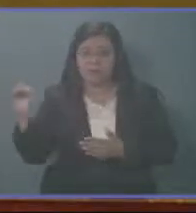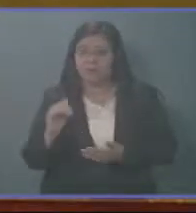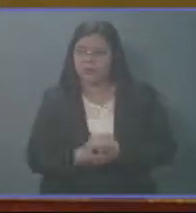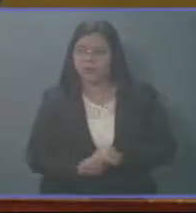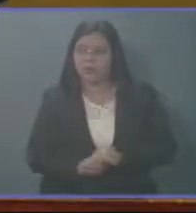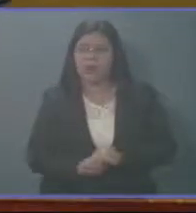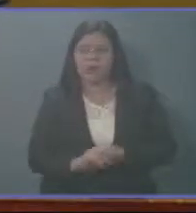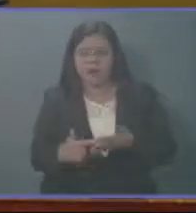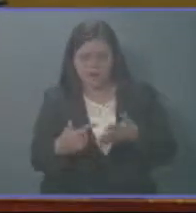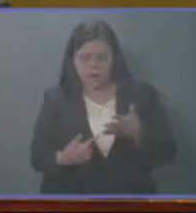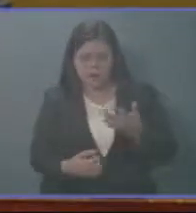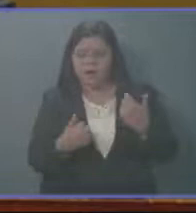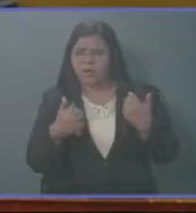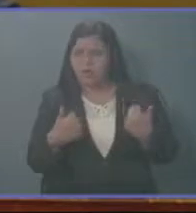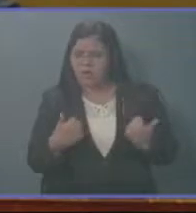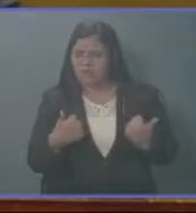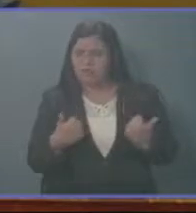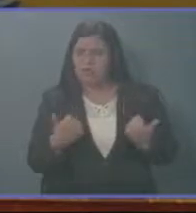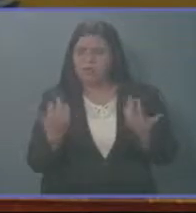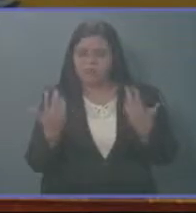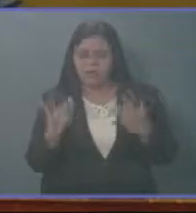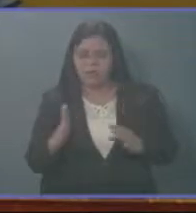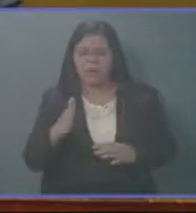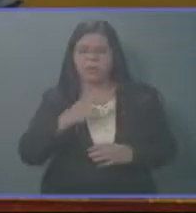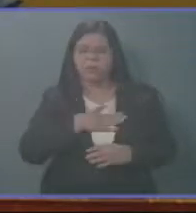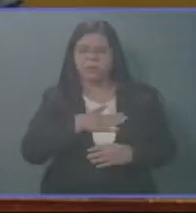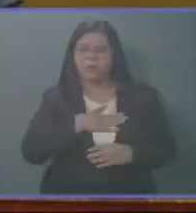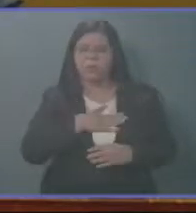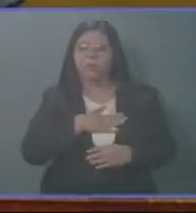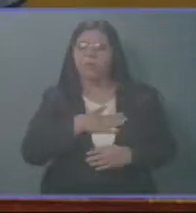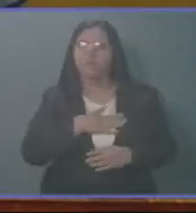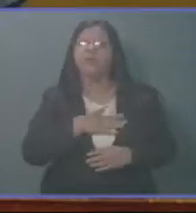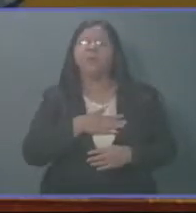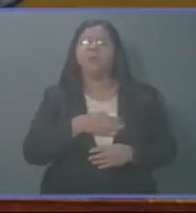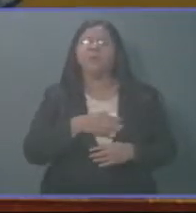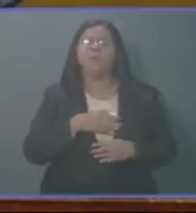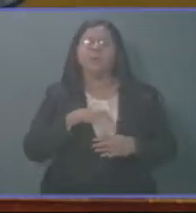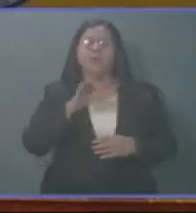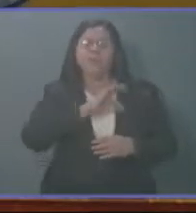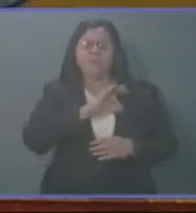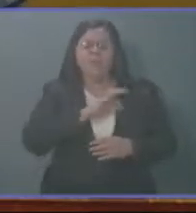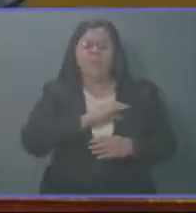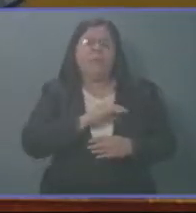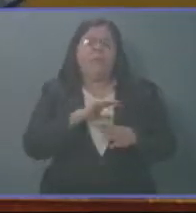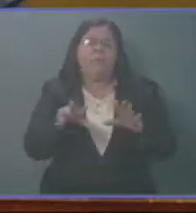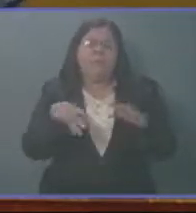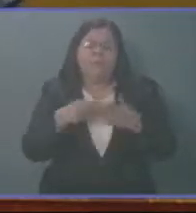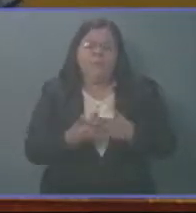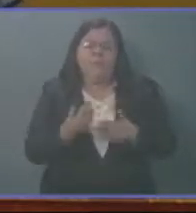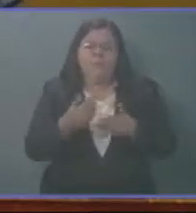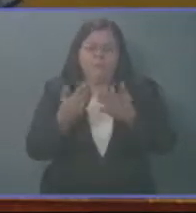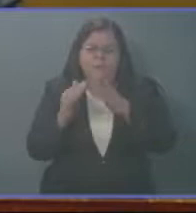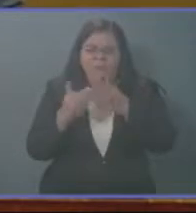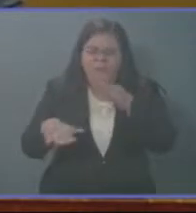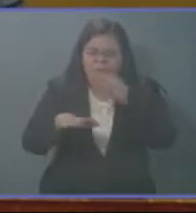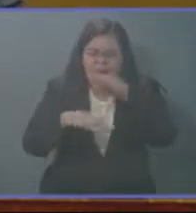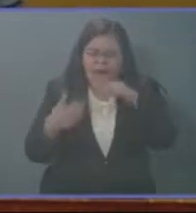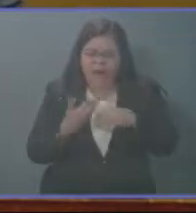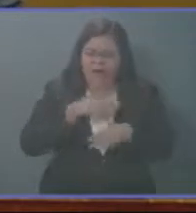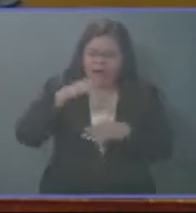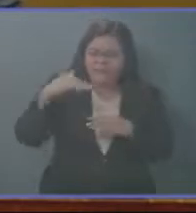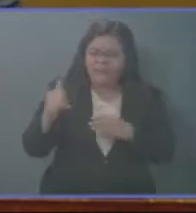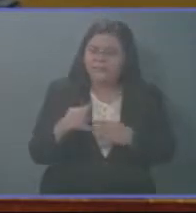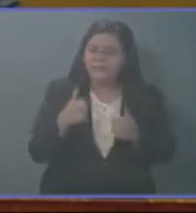una buena ley que ha recibido el beneplácito de amplios sectores de nuestro país. Es un